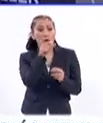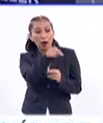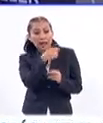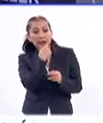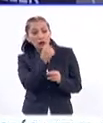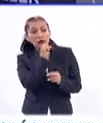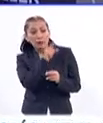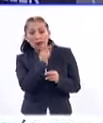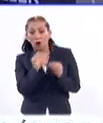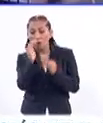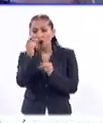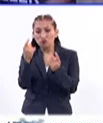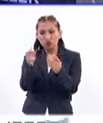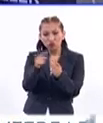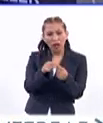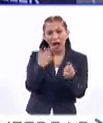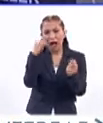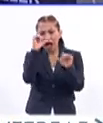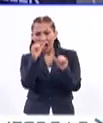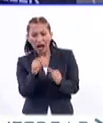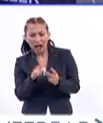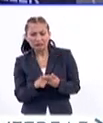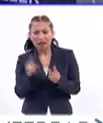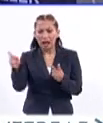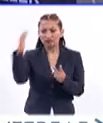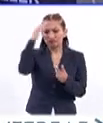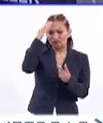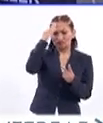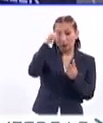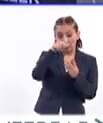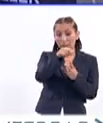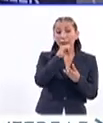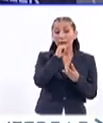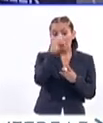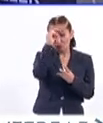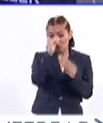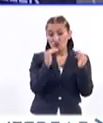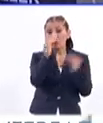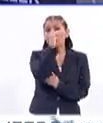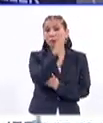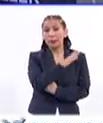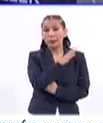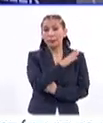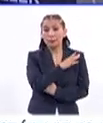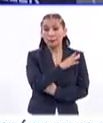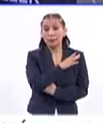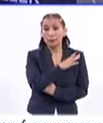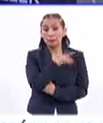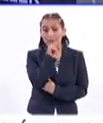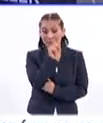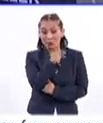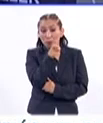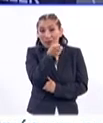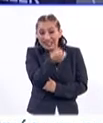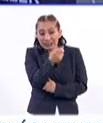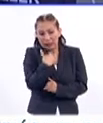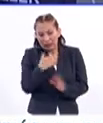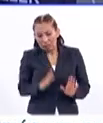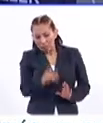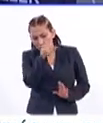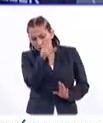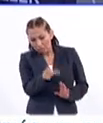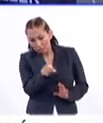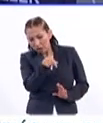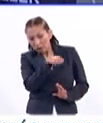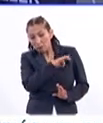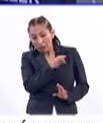el niño que también destaca en la música, en las artes, en el liderazgo, esos también son niños sobresalientes, ¿no? Que justo por tener estas